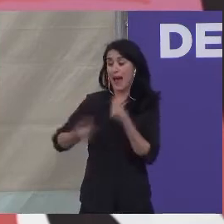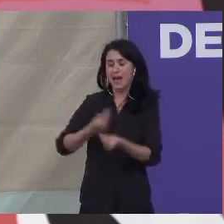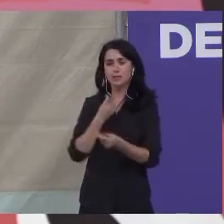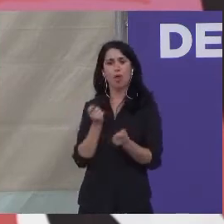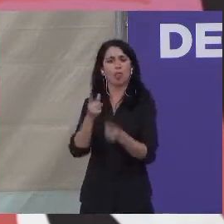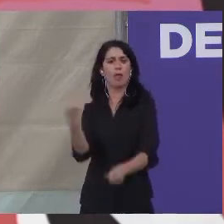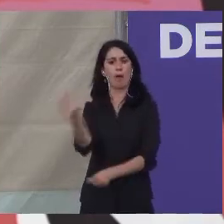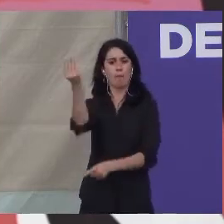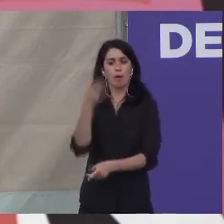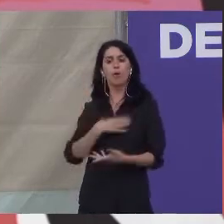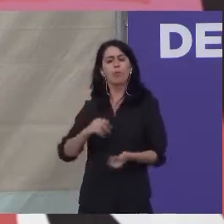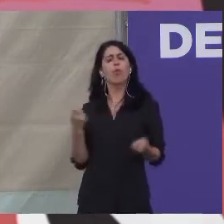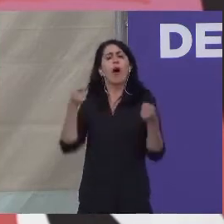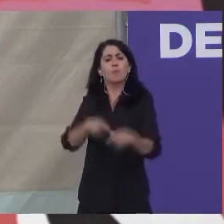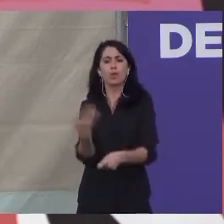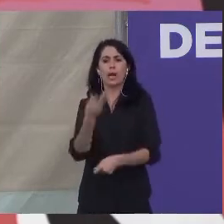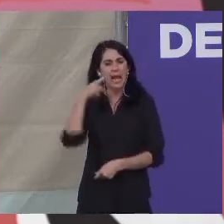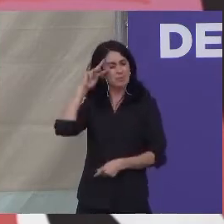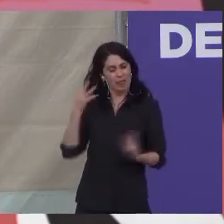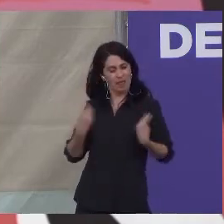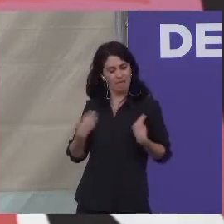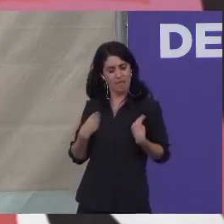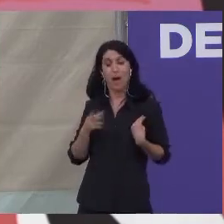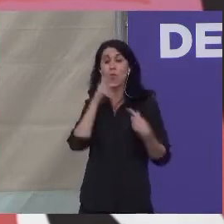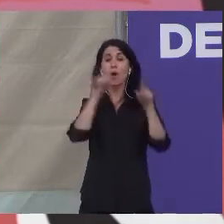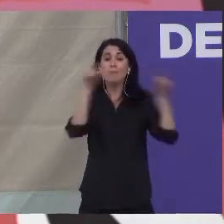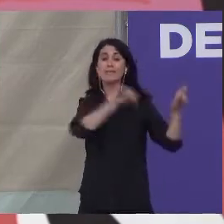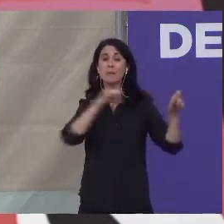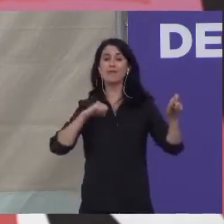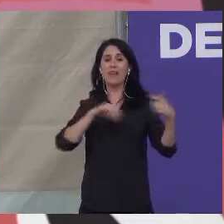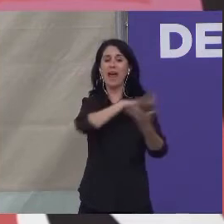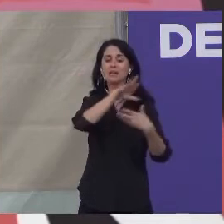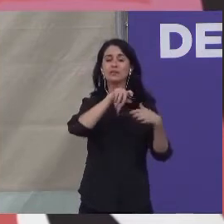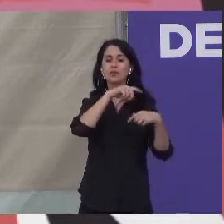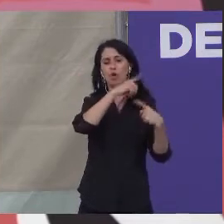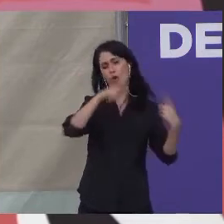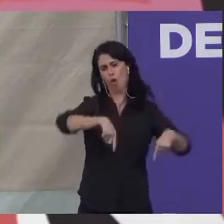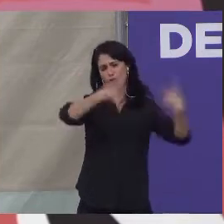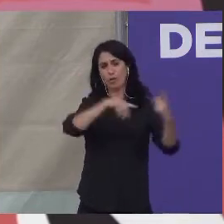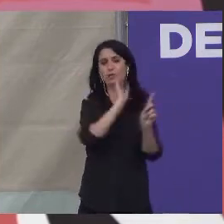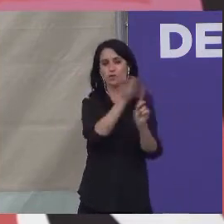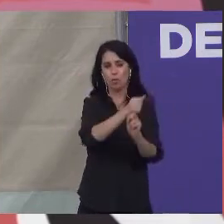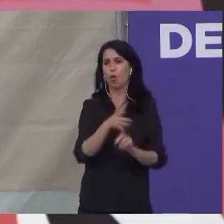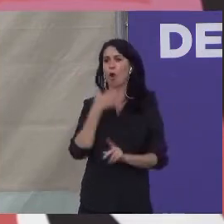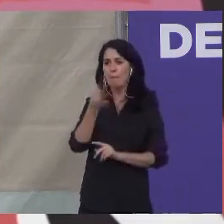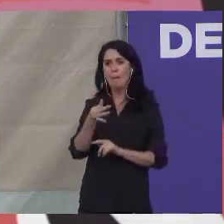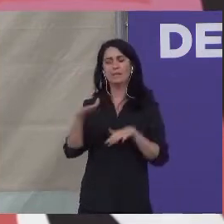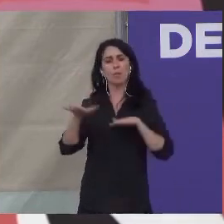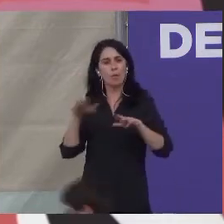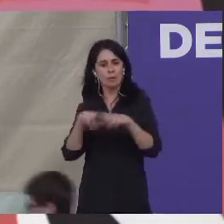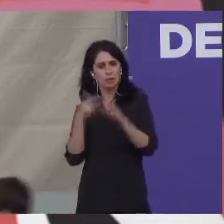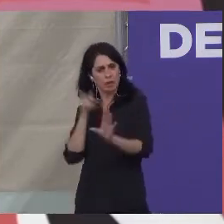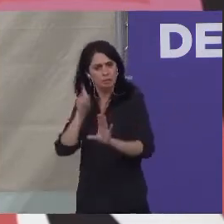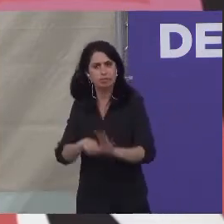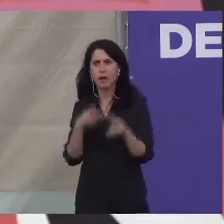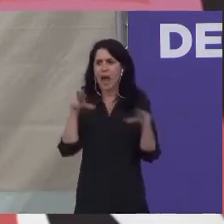experiencia vital, mi experiencia en resolución de conflictos en la empresa privada, mis conocimientos en gestión documental, mis conocimientos en movimientos sociales,